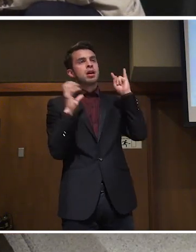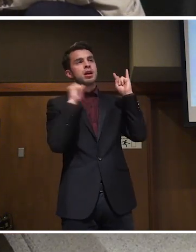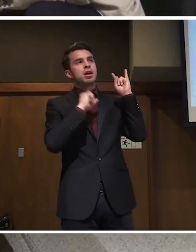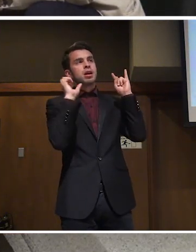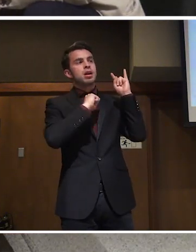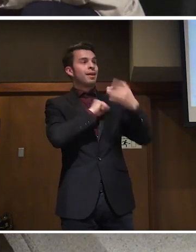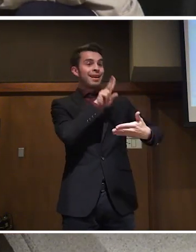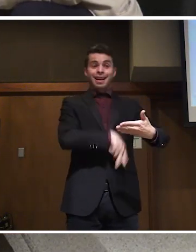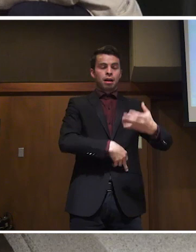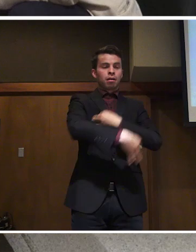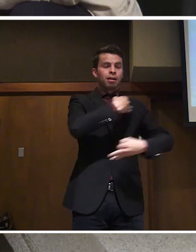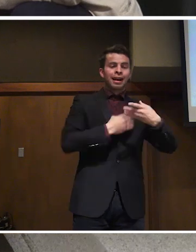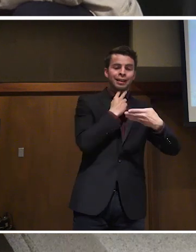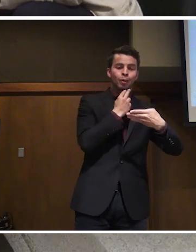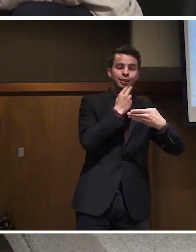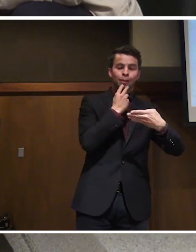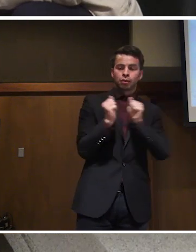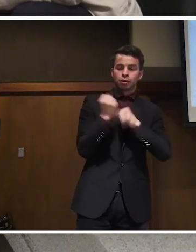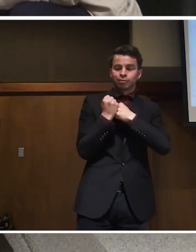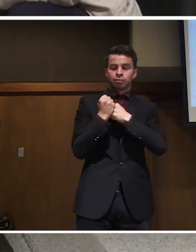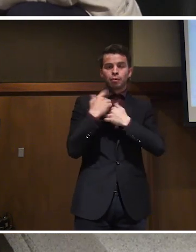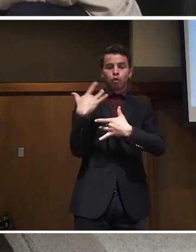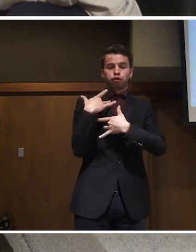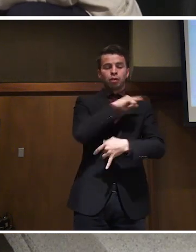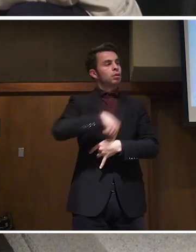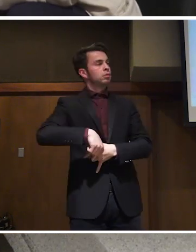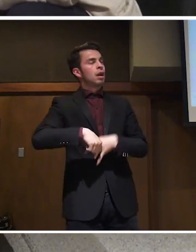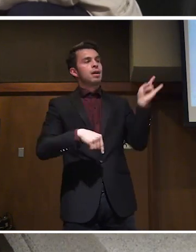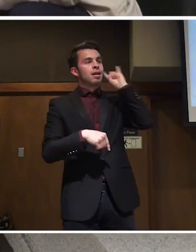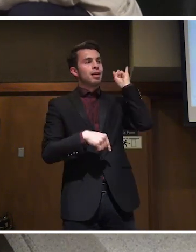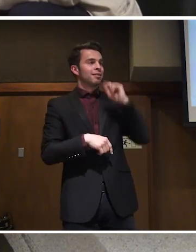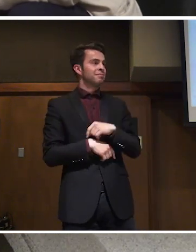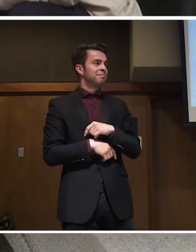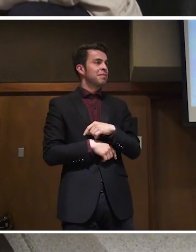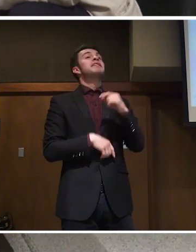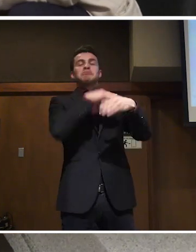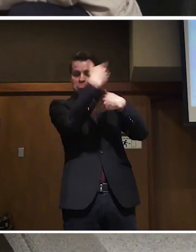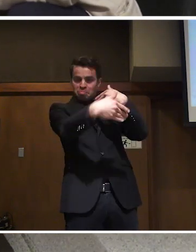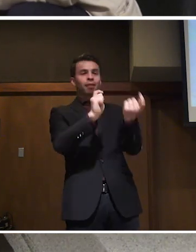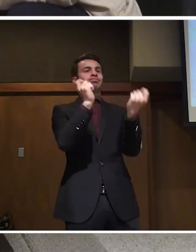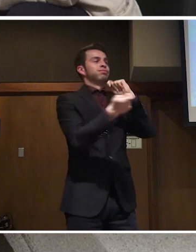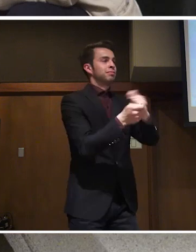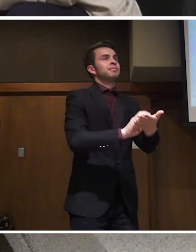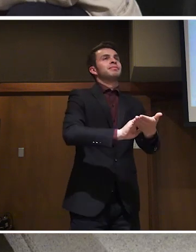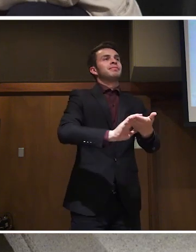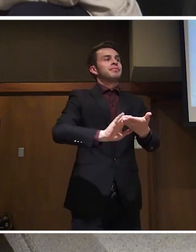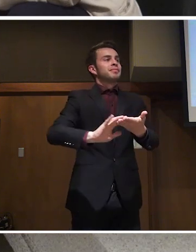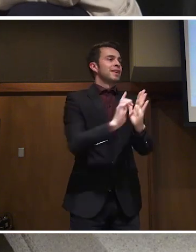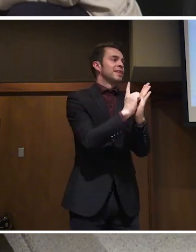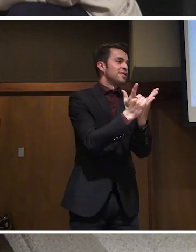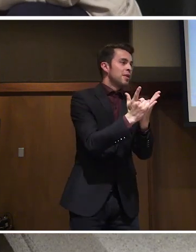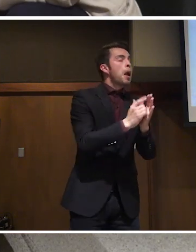se adoptó de una manera muy rápida, y lo mismo se adoptó muy rápido, tiene una colección importante de libros en braille, pero otras cosas fueron mucho